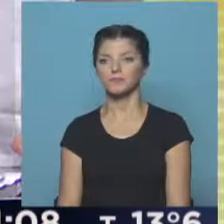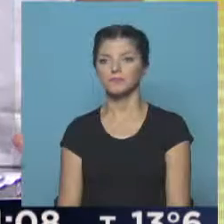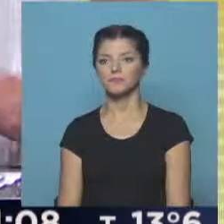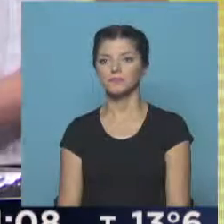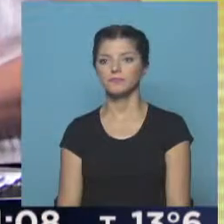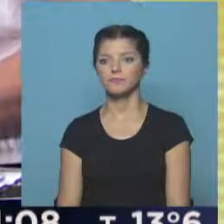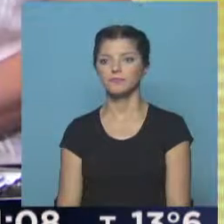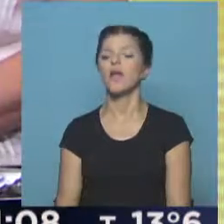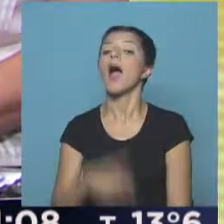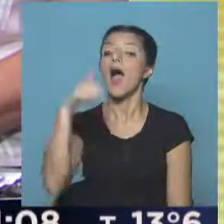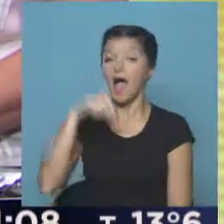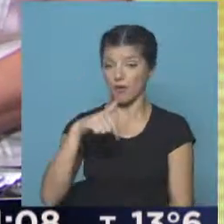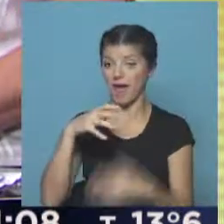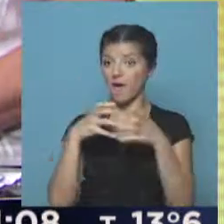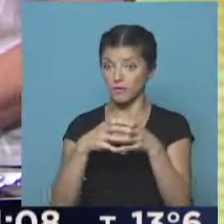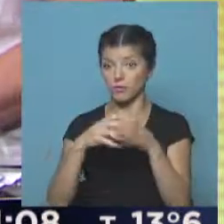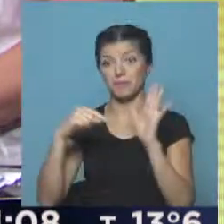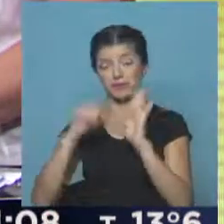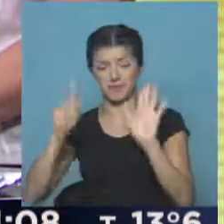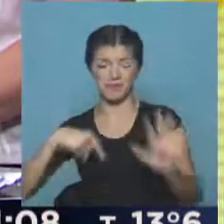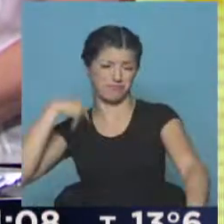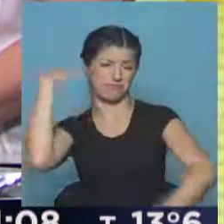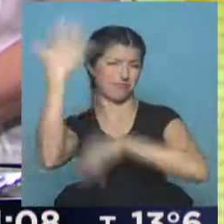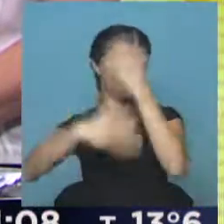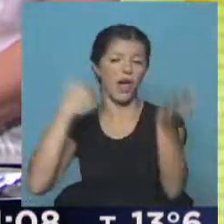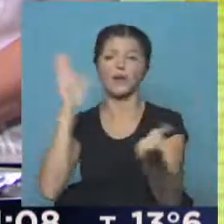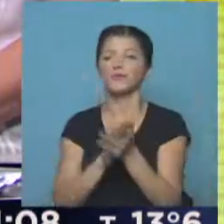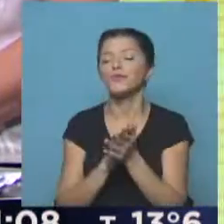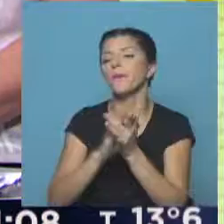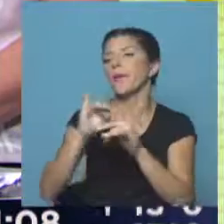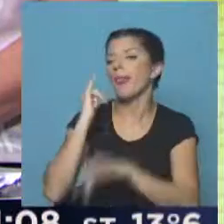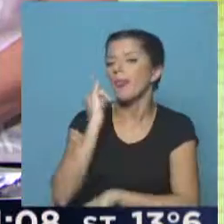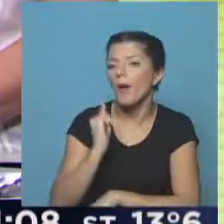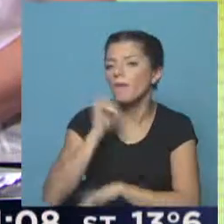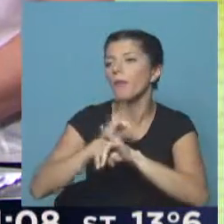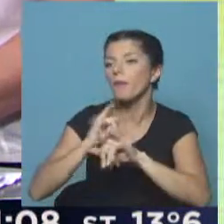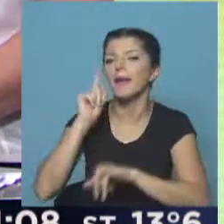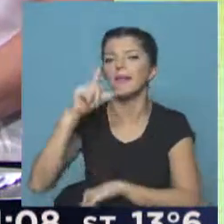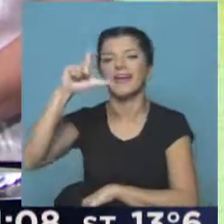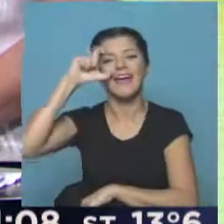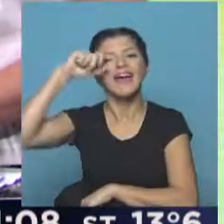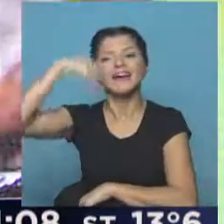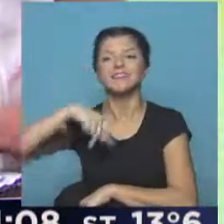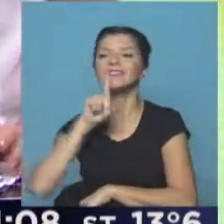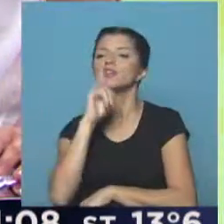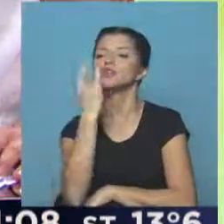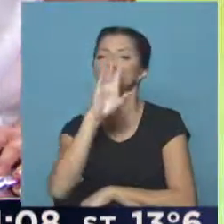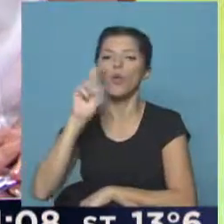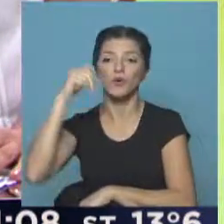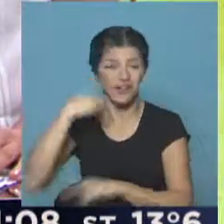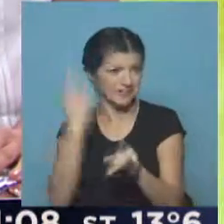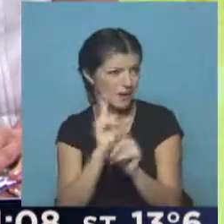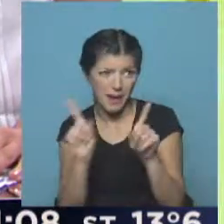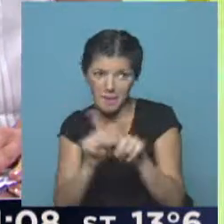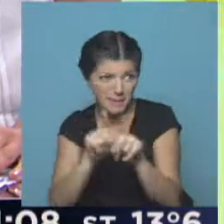Vamos por un momento al fútbol, pero también al escándalo que rodea todo esto de la novela sobre Ricardo Centurión. Siempre el mismo jugador y encima cuando estaba por firmar el